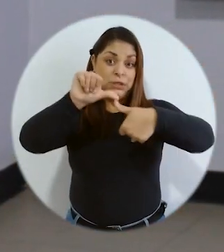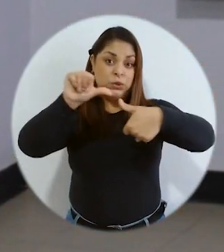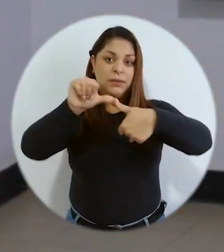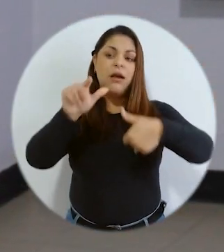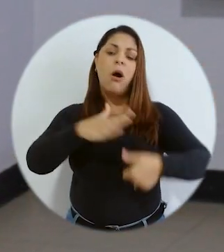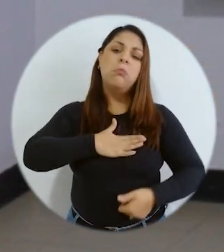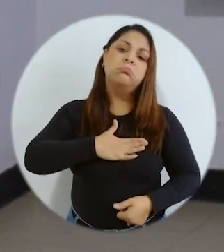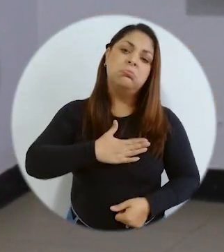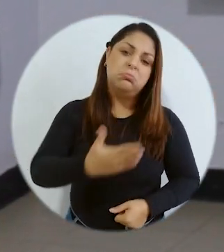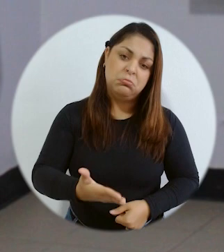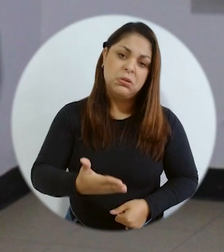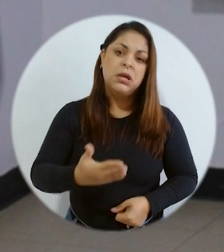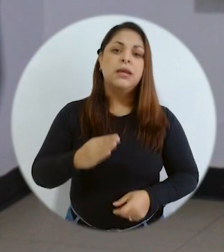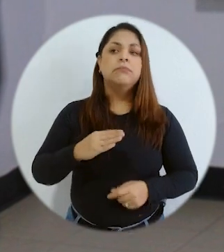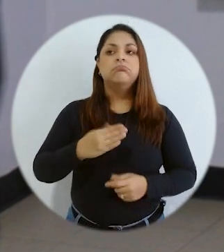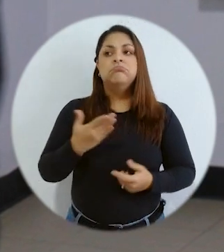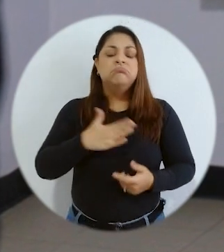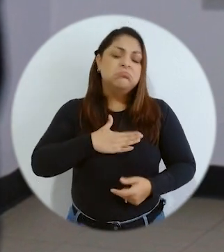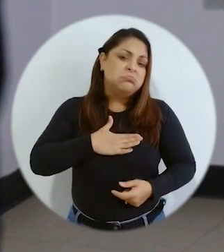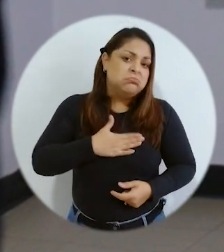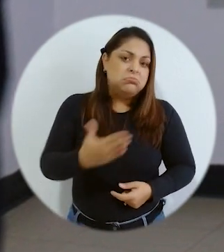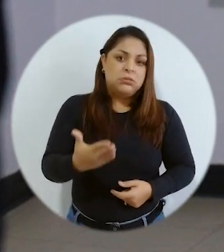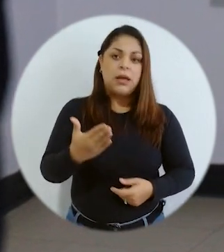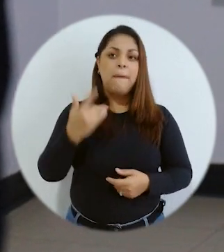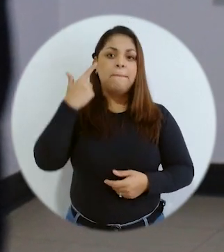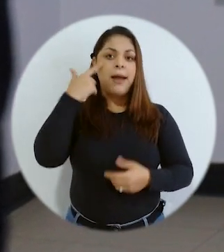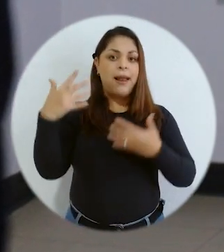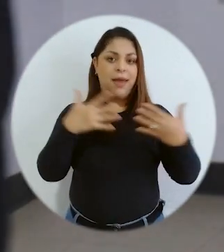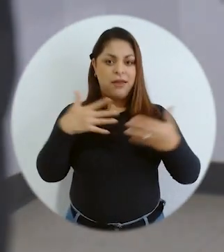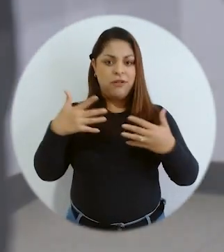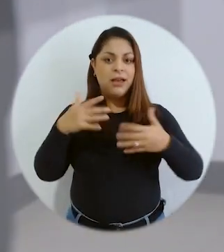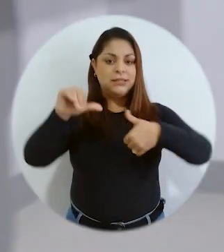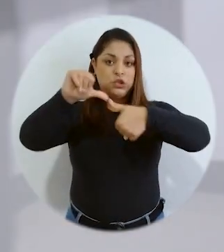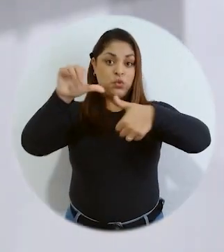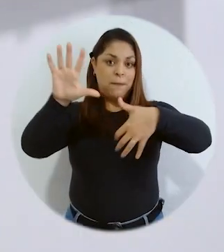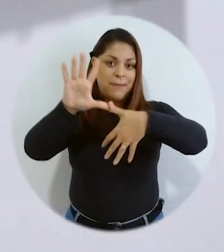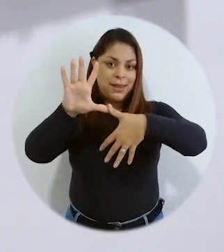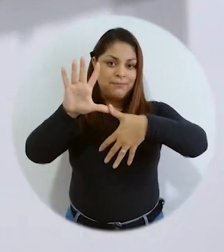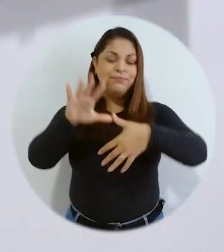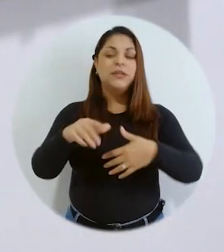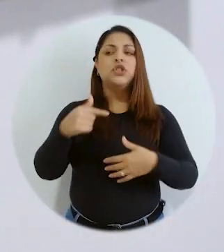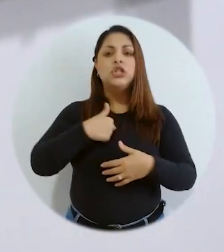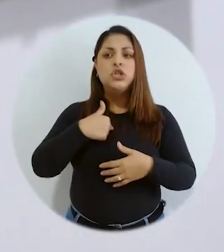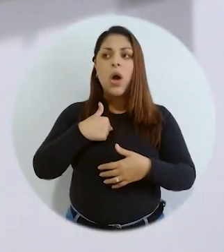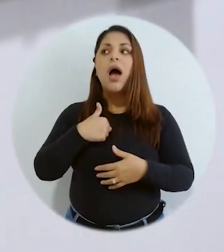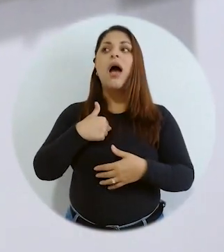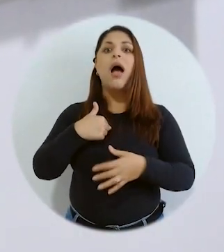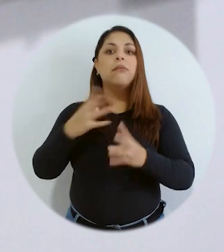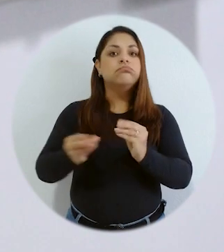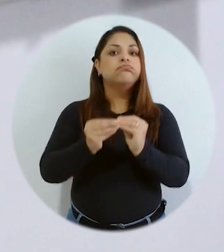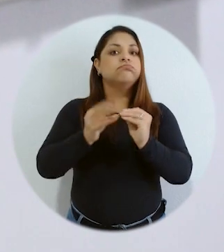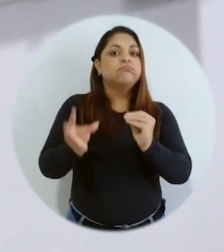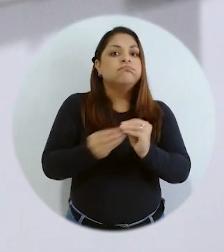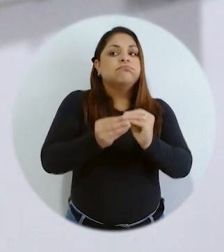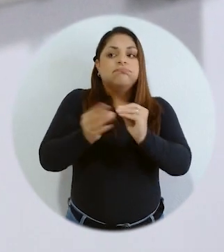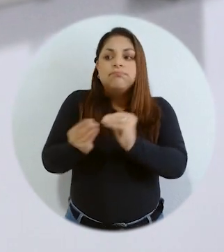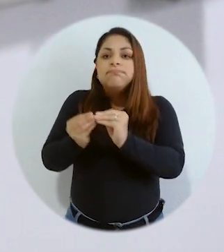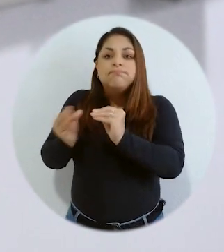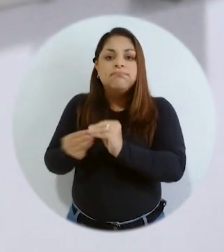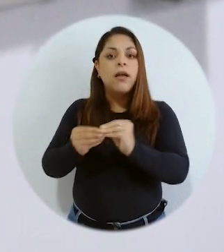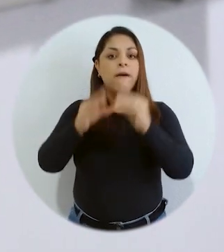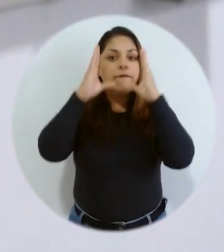con los procesos de liberación que estaban teniendo lugar en el resto de Centroamérica. Un poco quizá la herencia de aquella lucha de